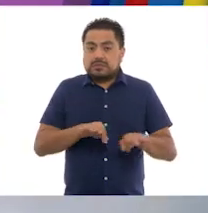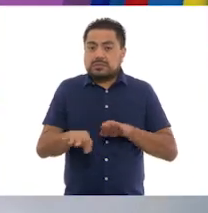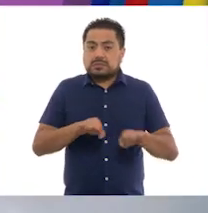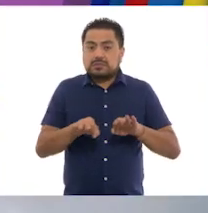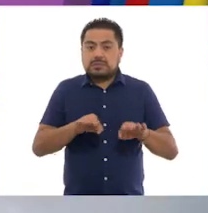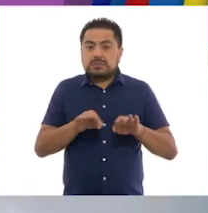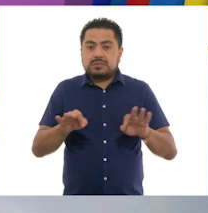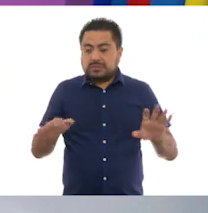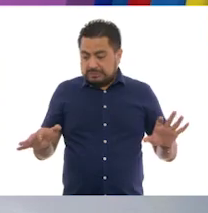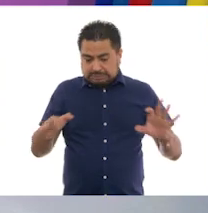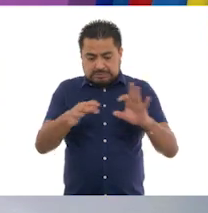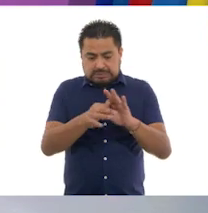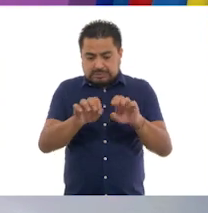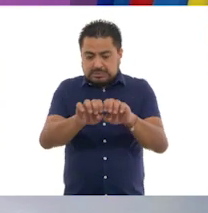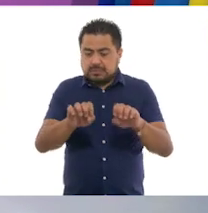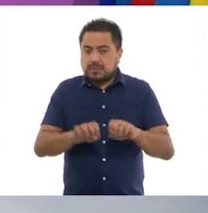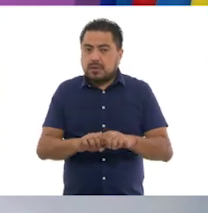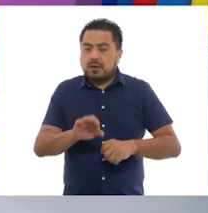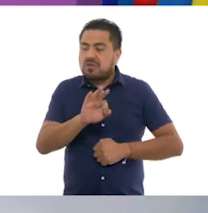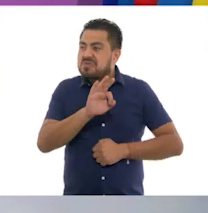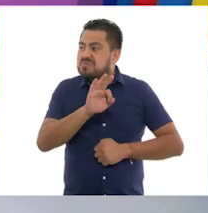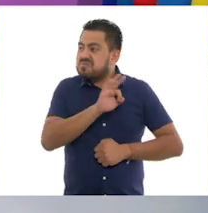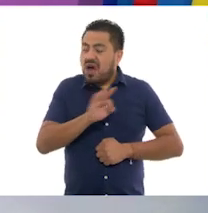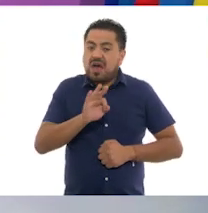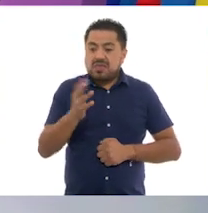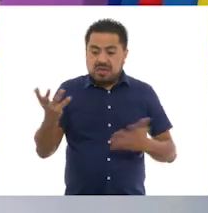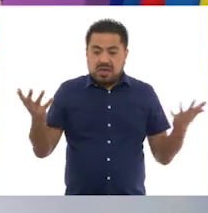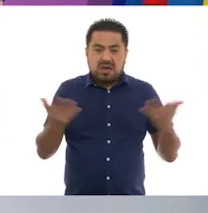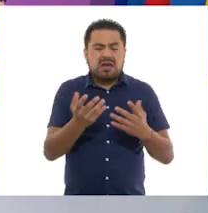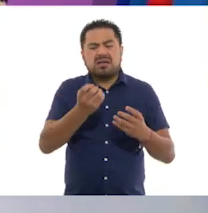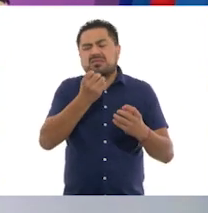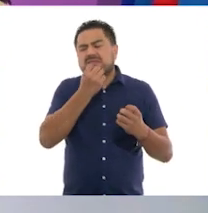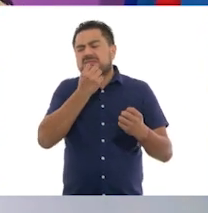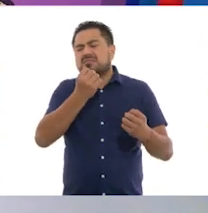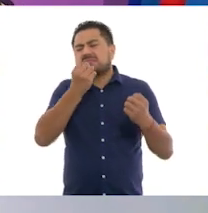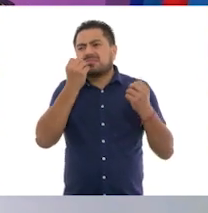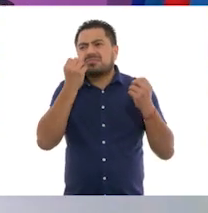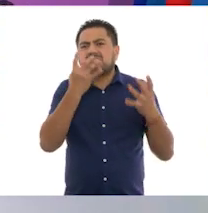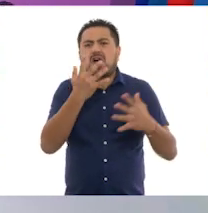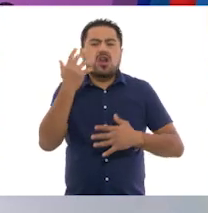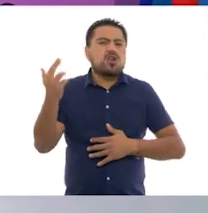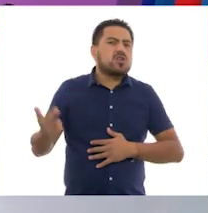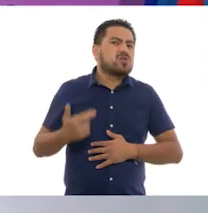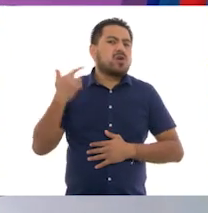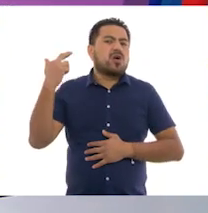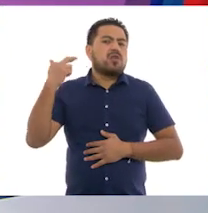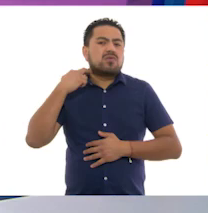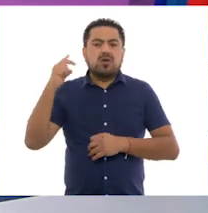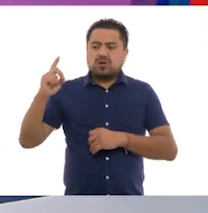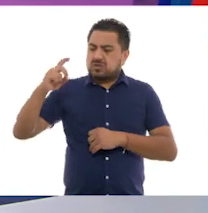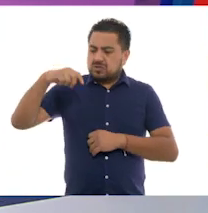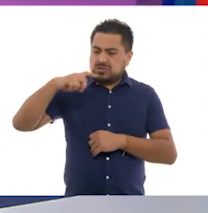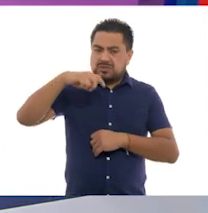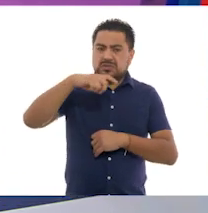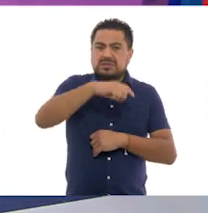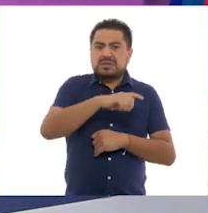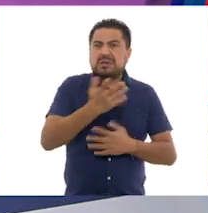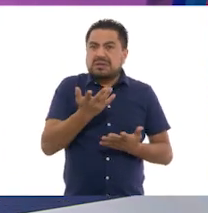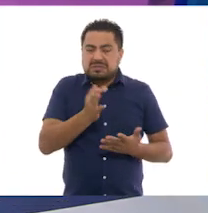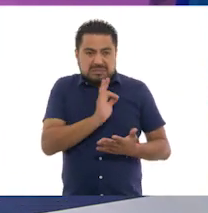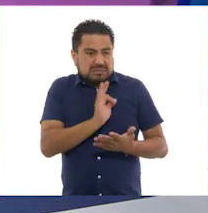en equipo, serían capaces de crear un fabulosísimo robot dinosaurio. ¿A poco no